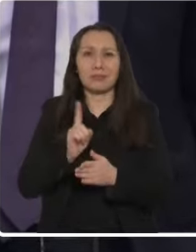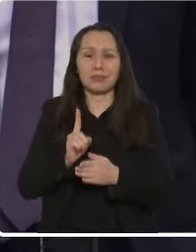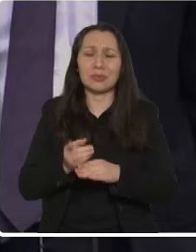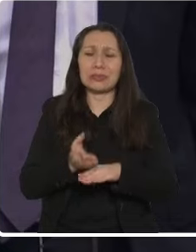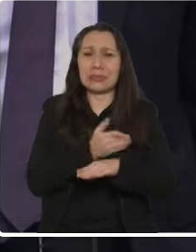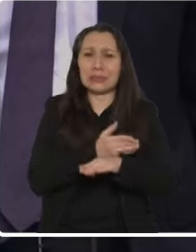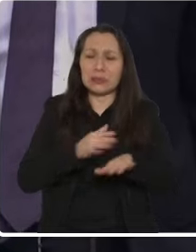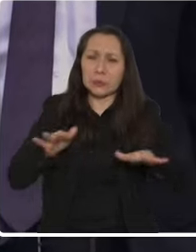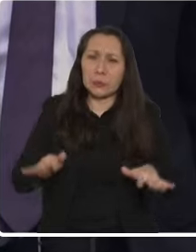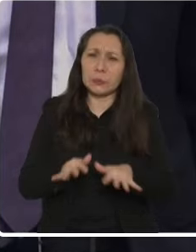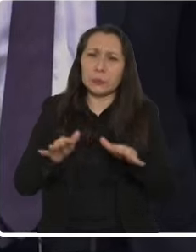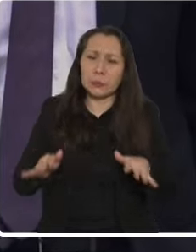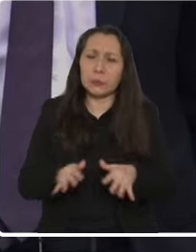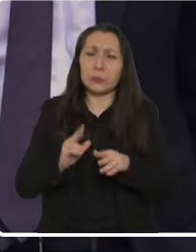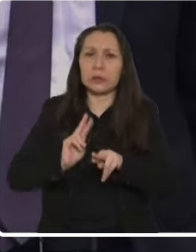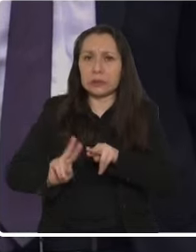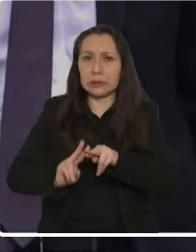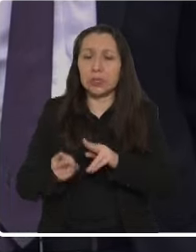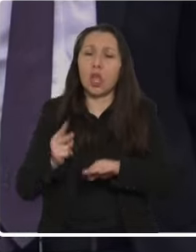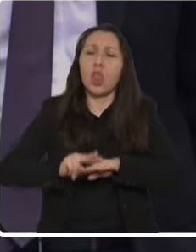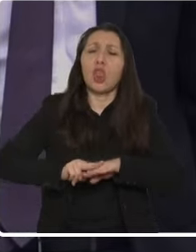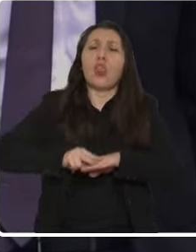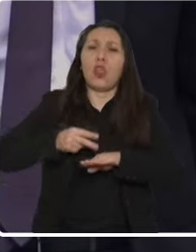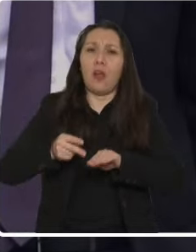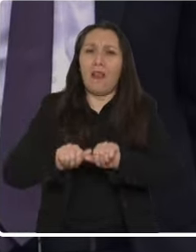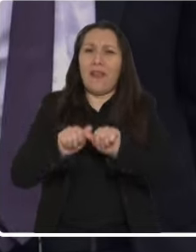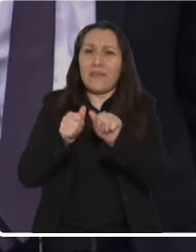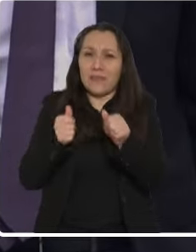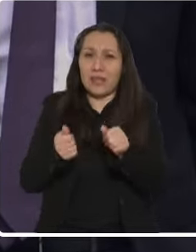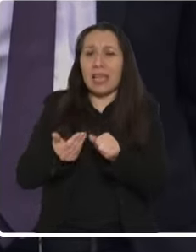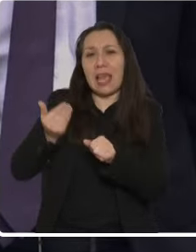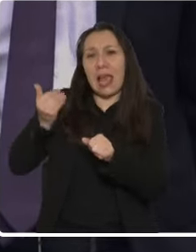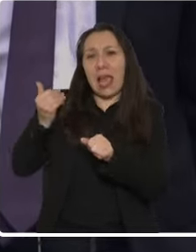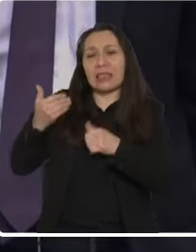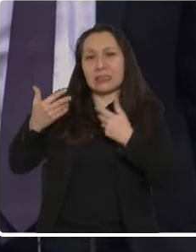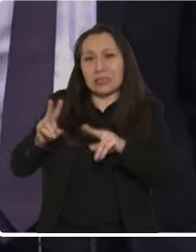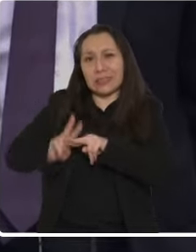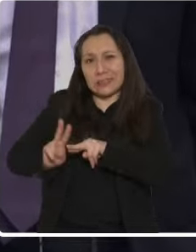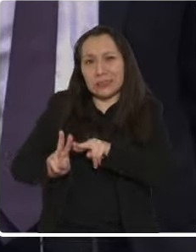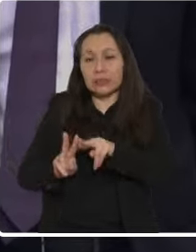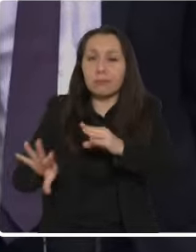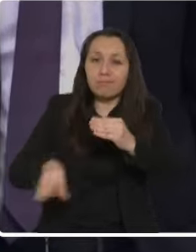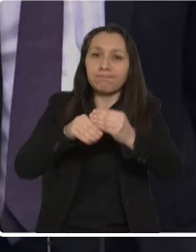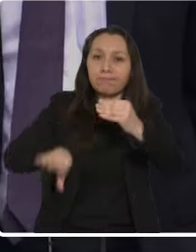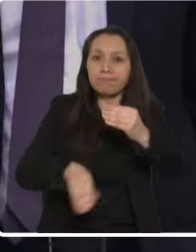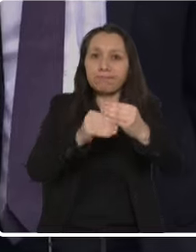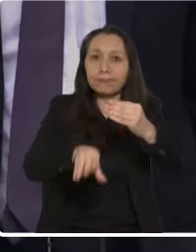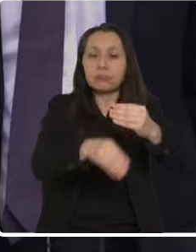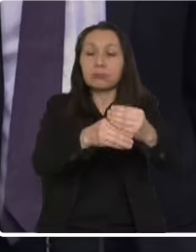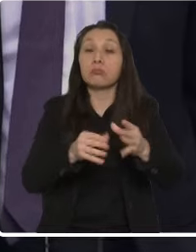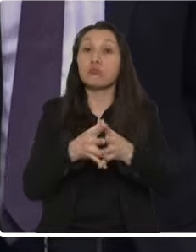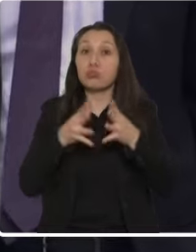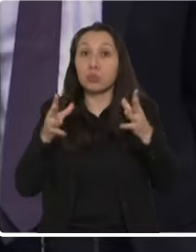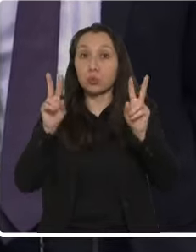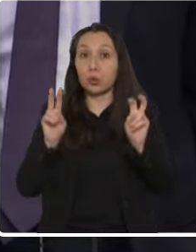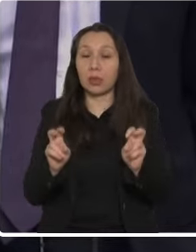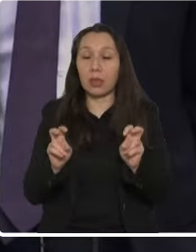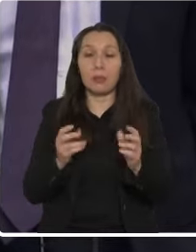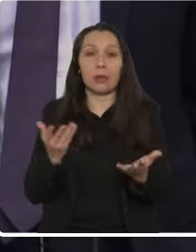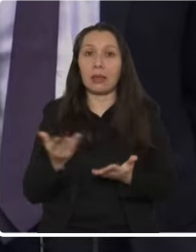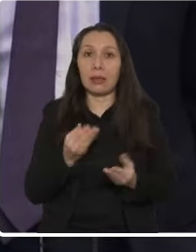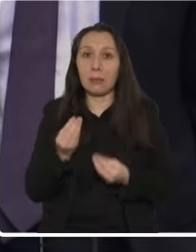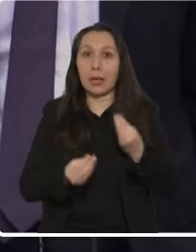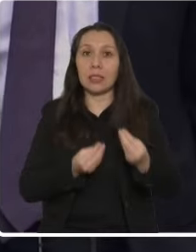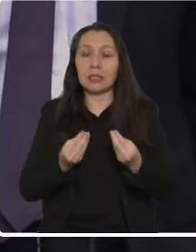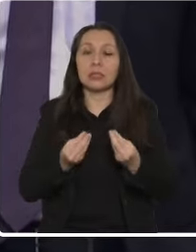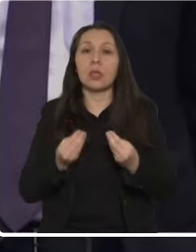de un esfuerzo ya avanzado, redobla caminos que hemos recorrido y los complementa. En muchos casos, lo que hace